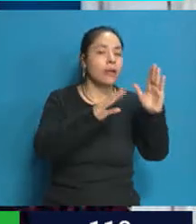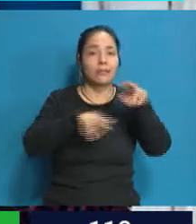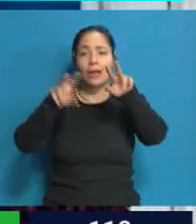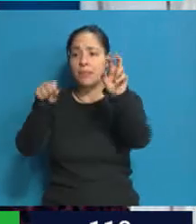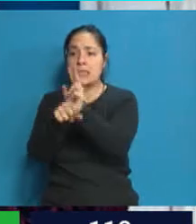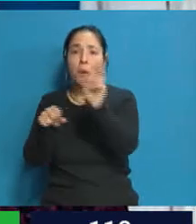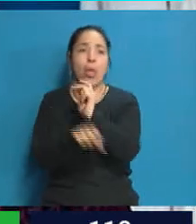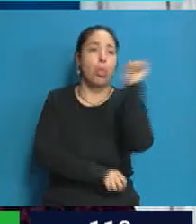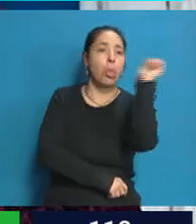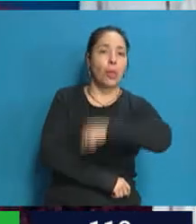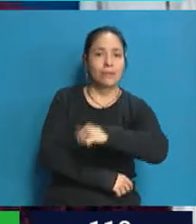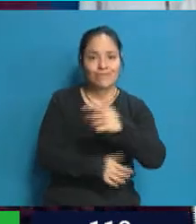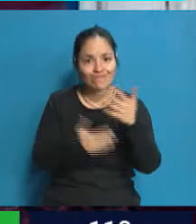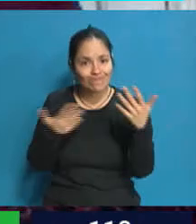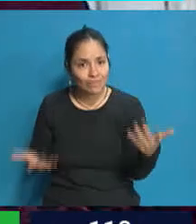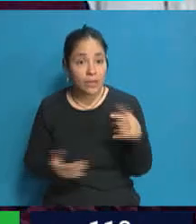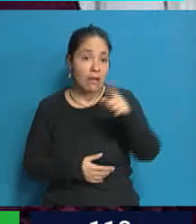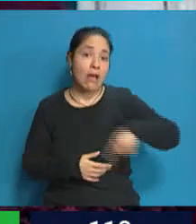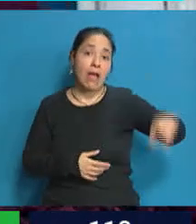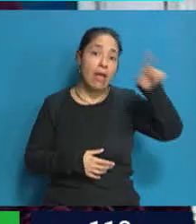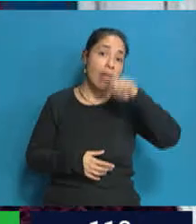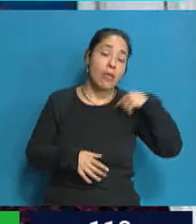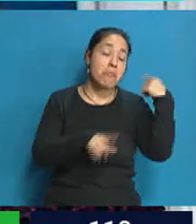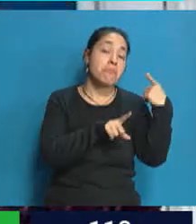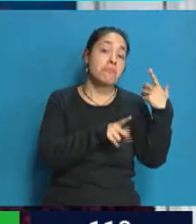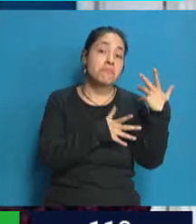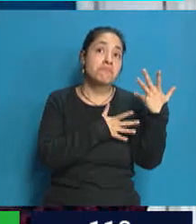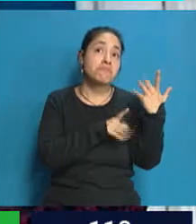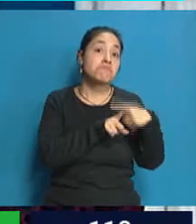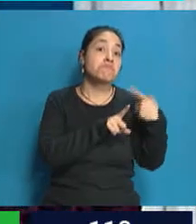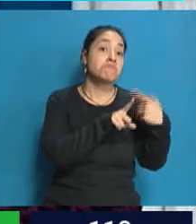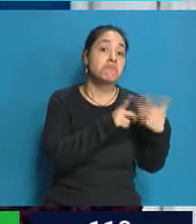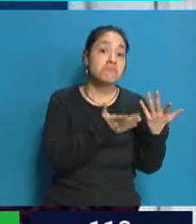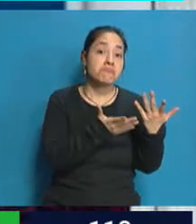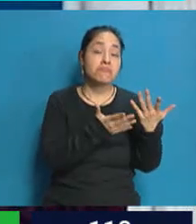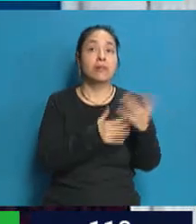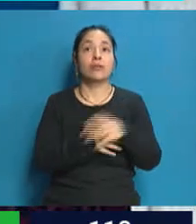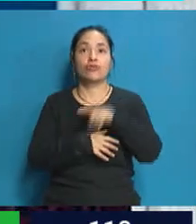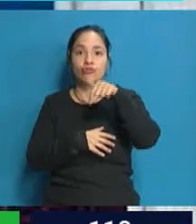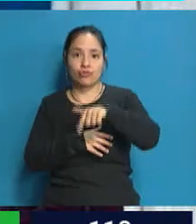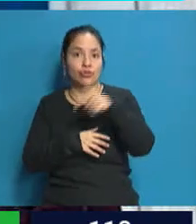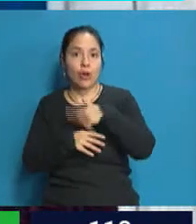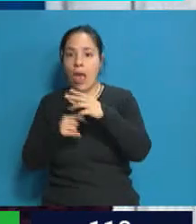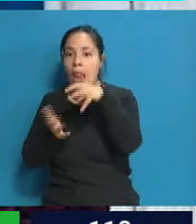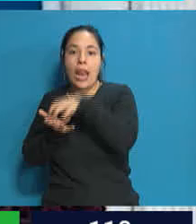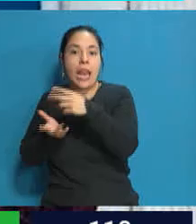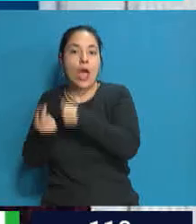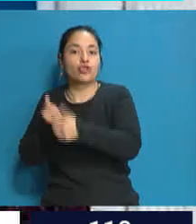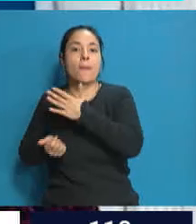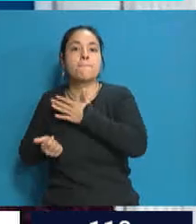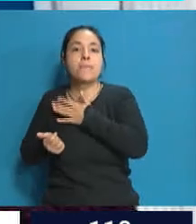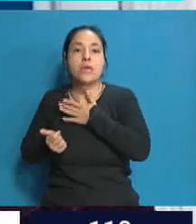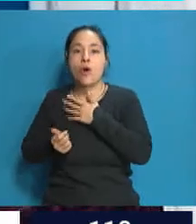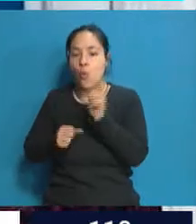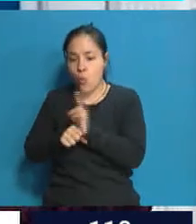seguridad. Mientras ellos celebran, yo estoy cuidando mi negocio, en la cual pago